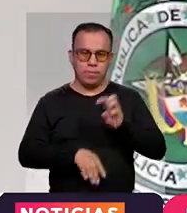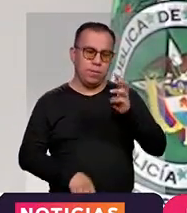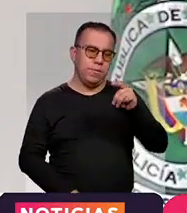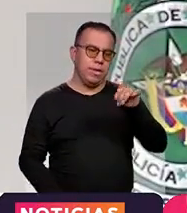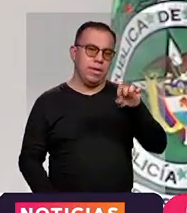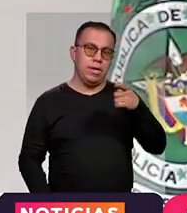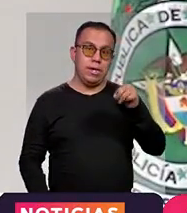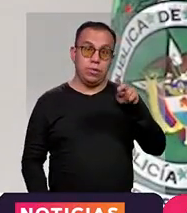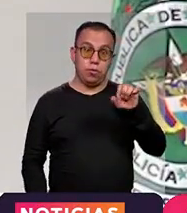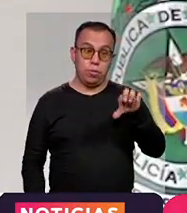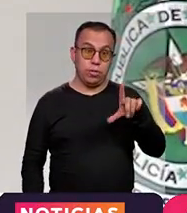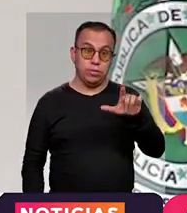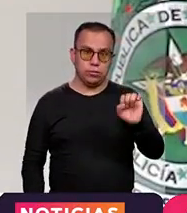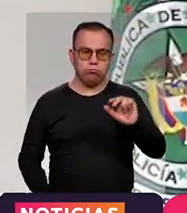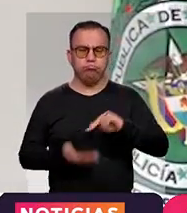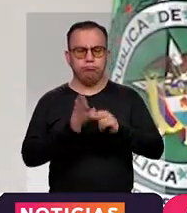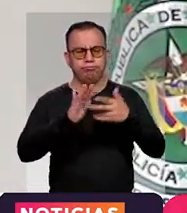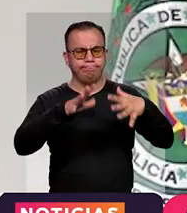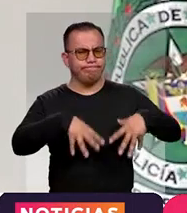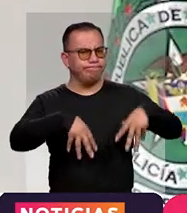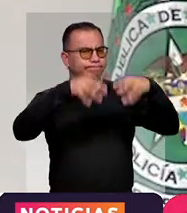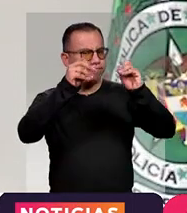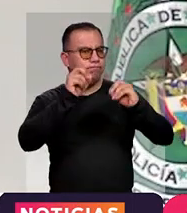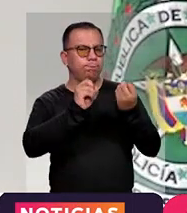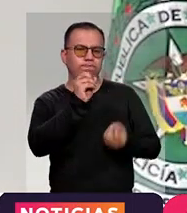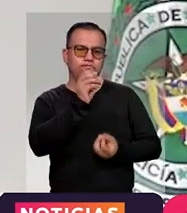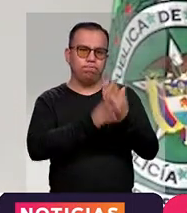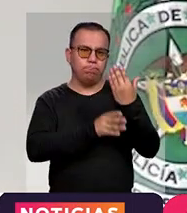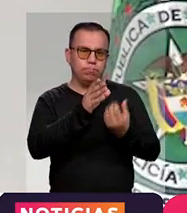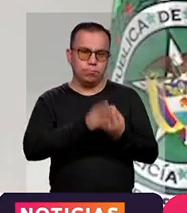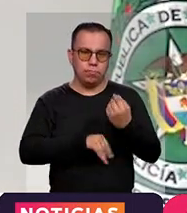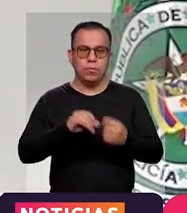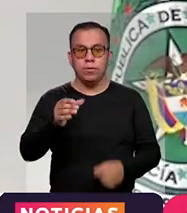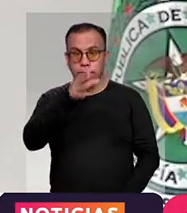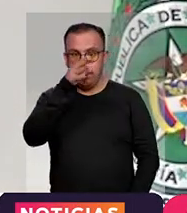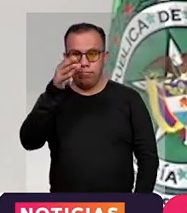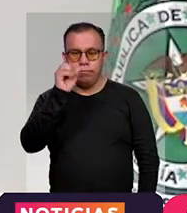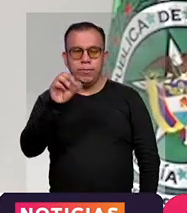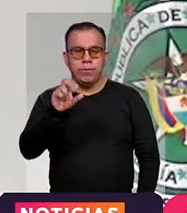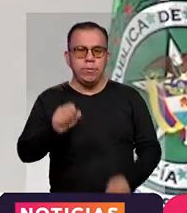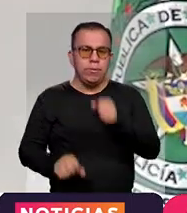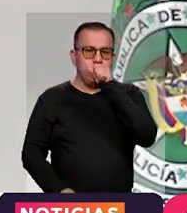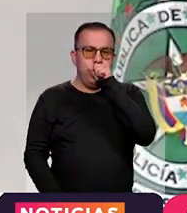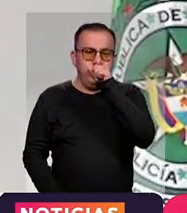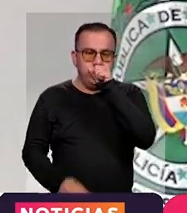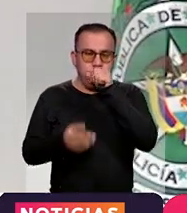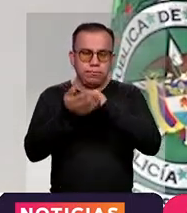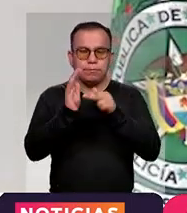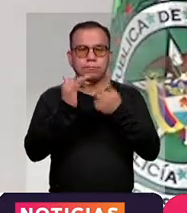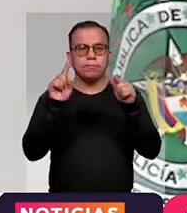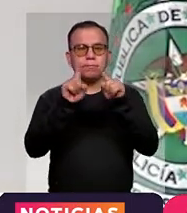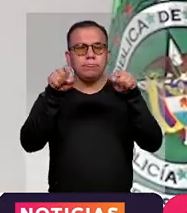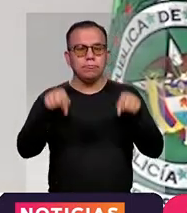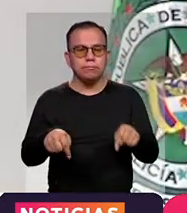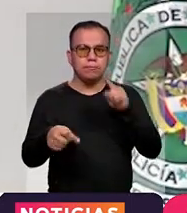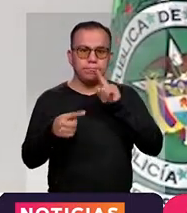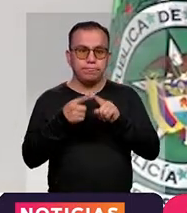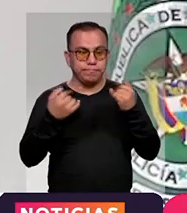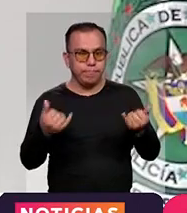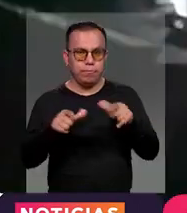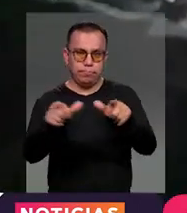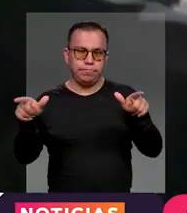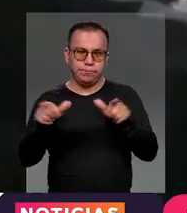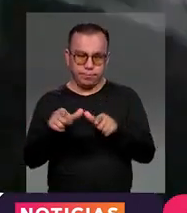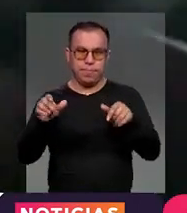es una sustancia esencial para la producción de clorhidrato de cocaína es el primer laboratorio que se da en una zona